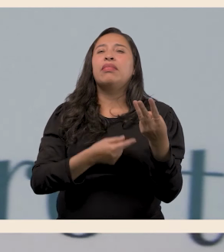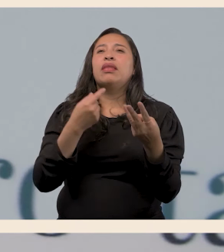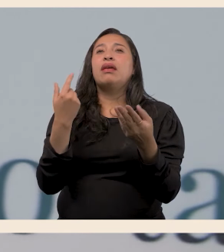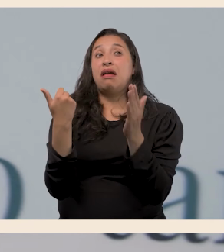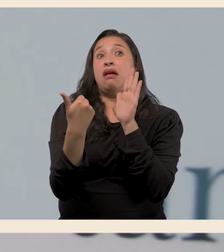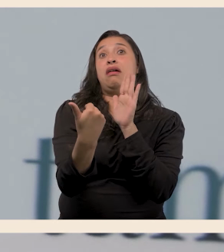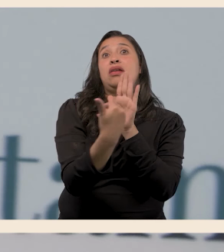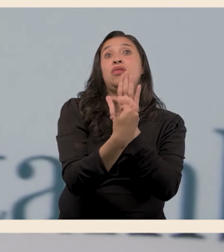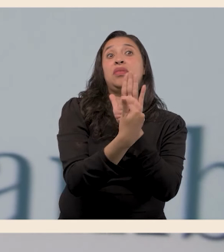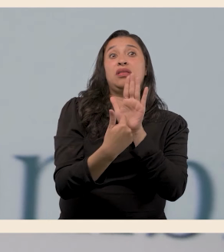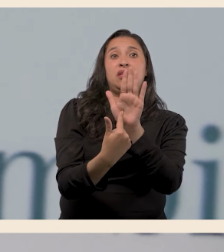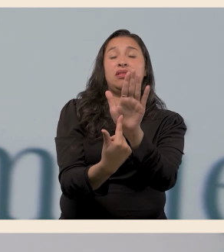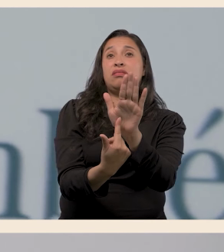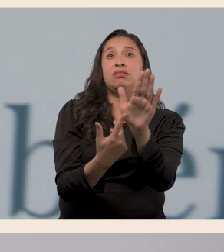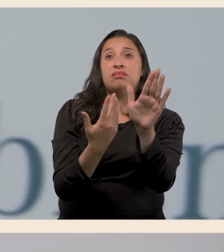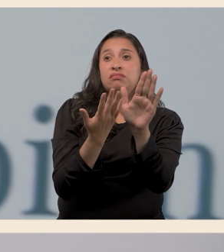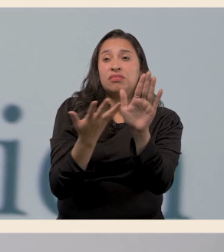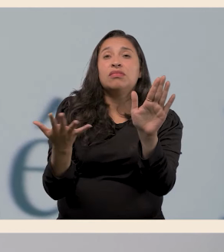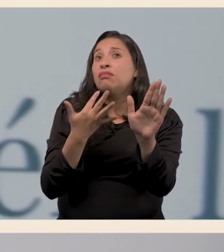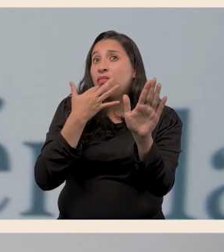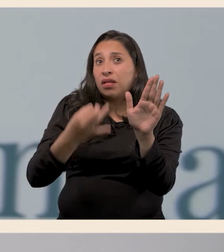de argumentar cosas que no son ciertas.